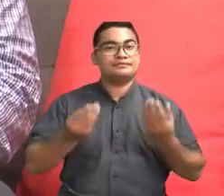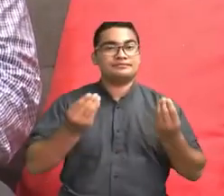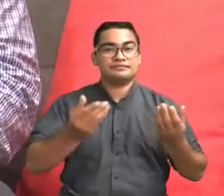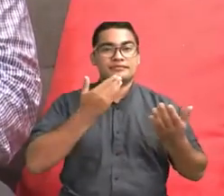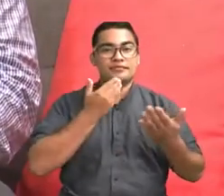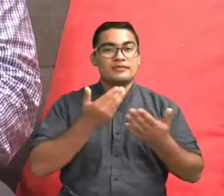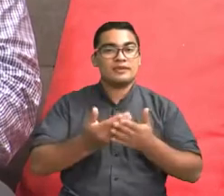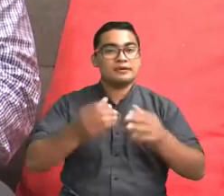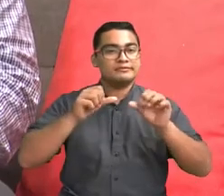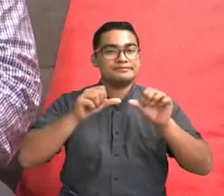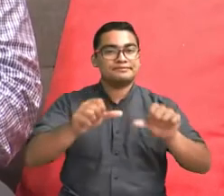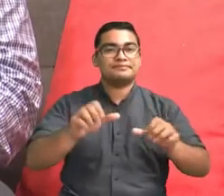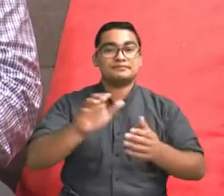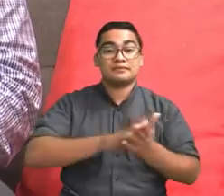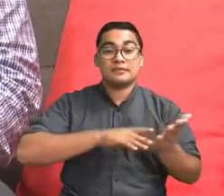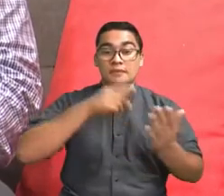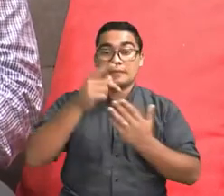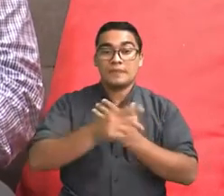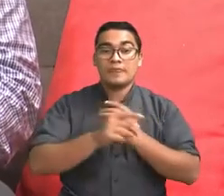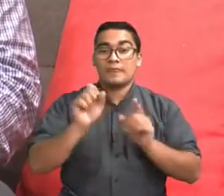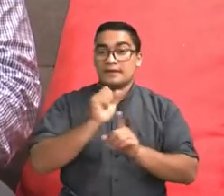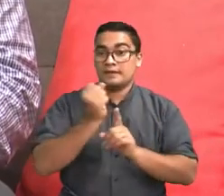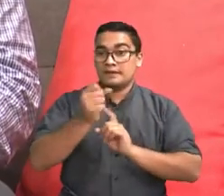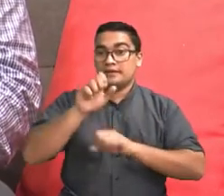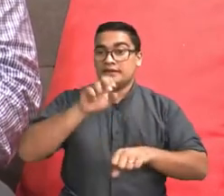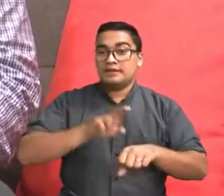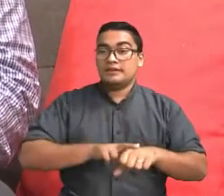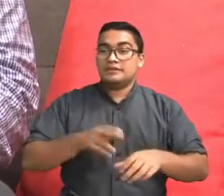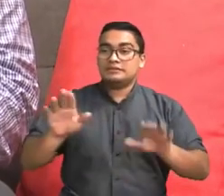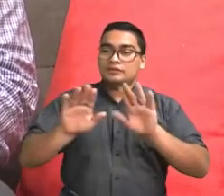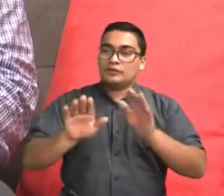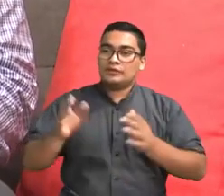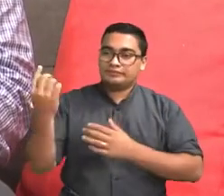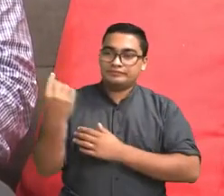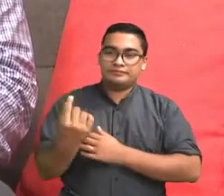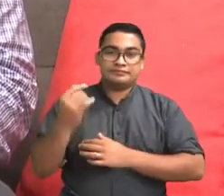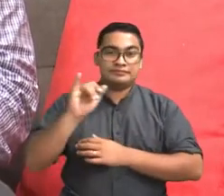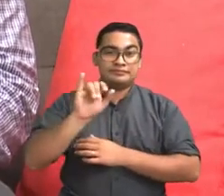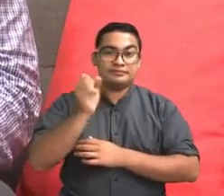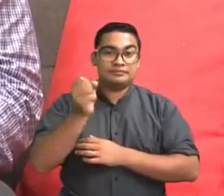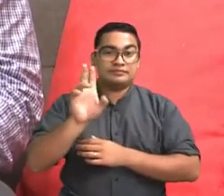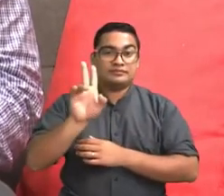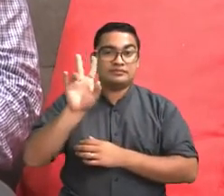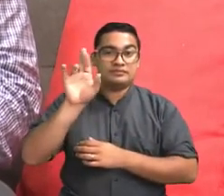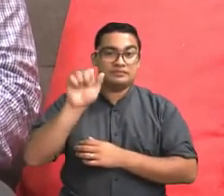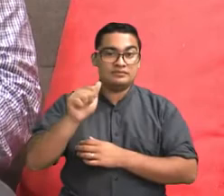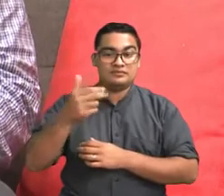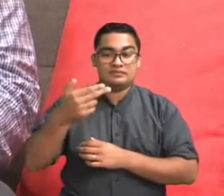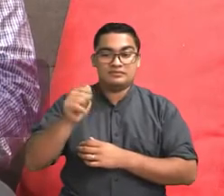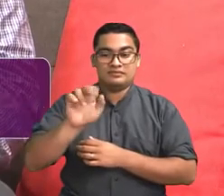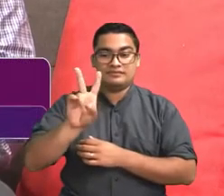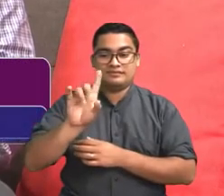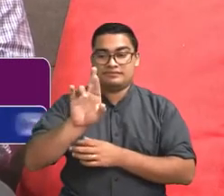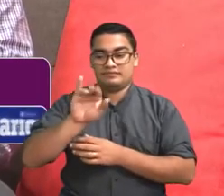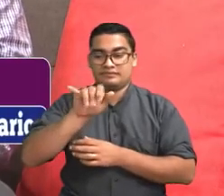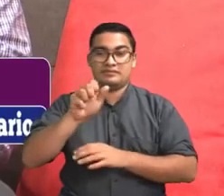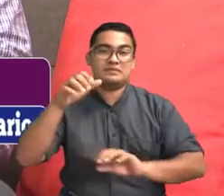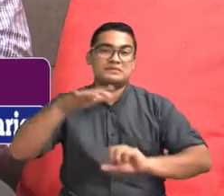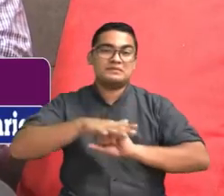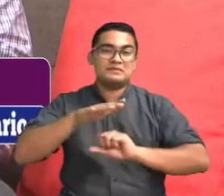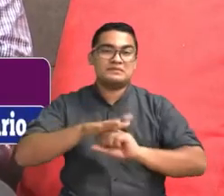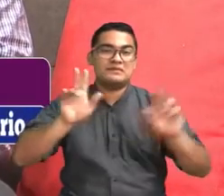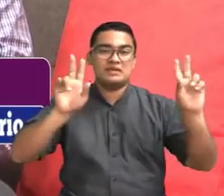Muchísimas gracias por continuar en sintonía de su programa desde el Parlamento. Con nosotros la compañera Isaura Chavarría, diputada e integrante de la Comisión de Asuntos de la